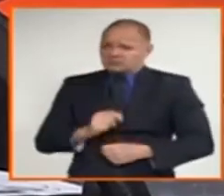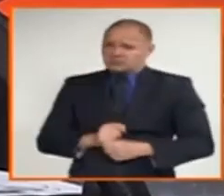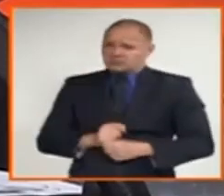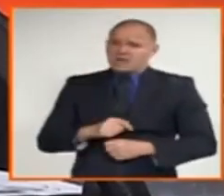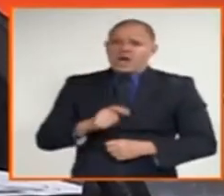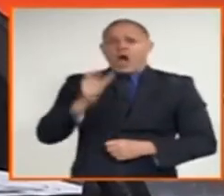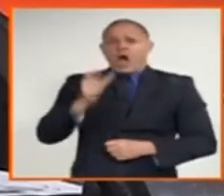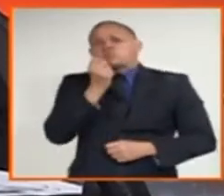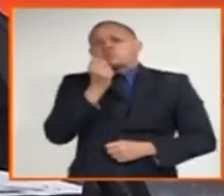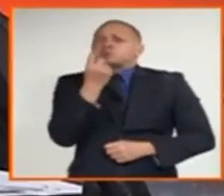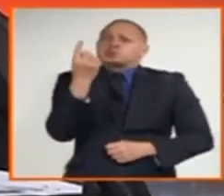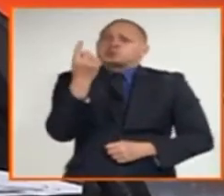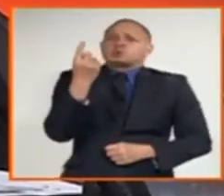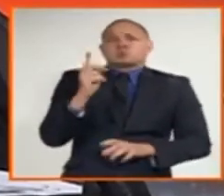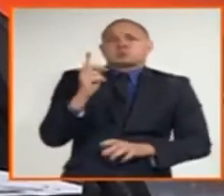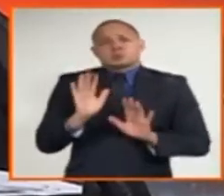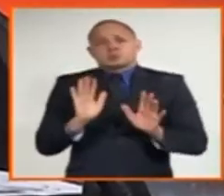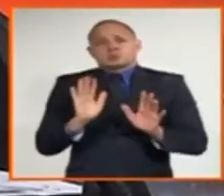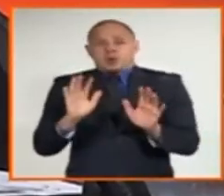cuidadores, aunque son.